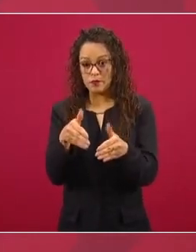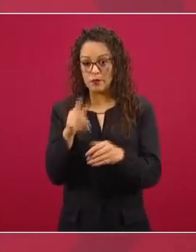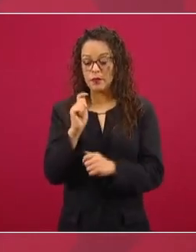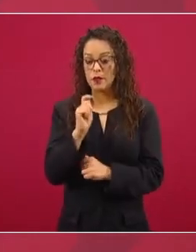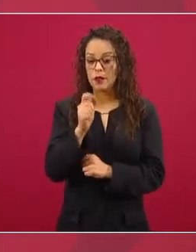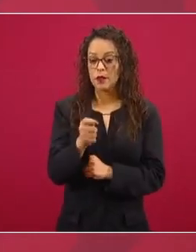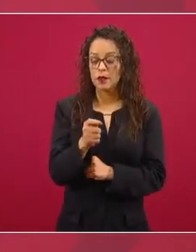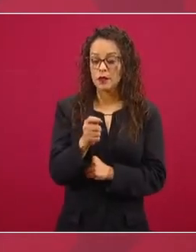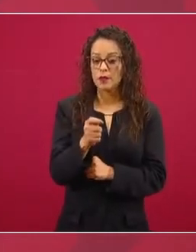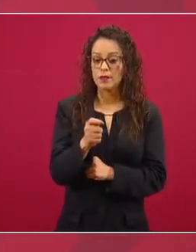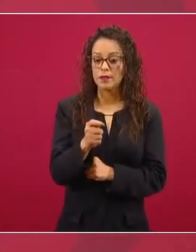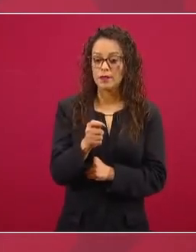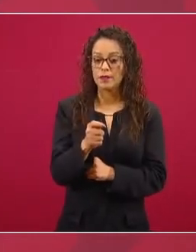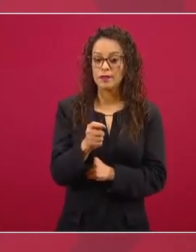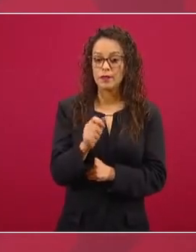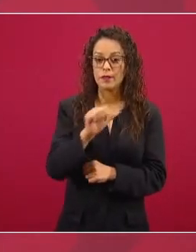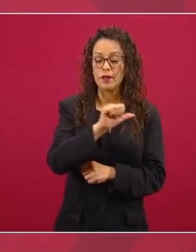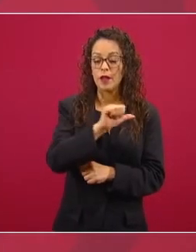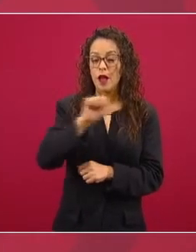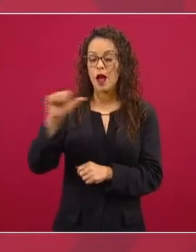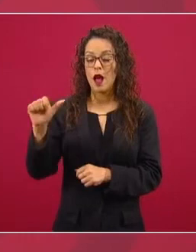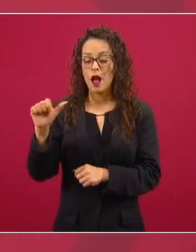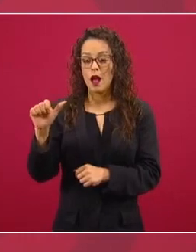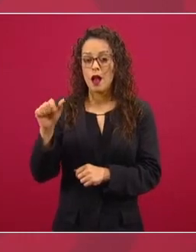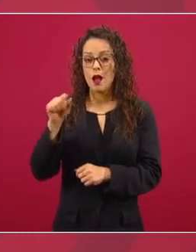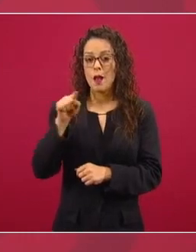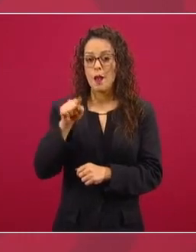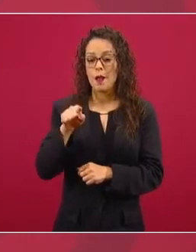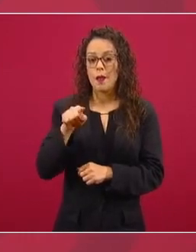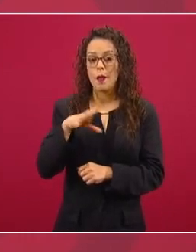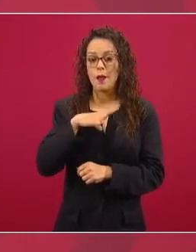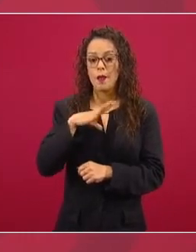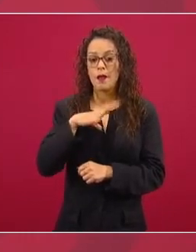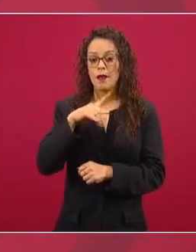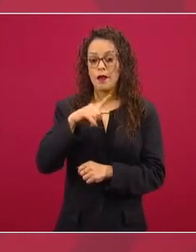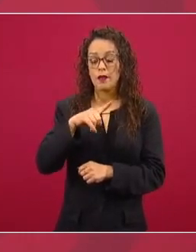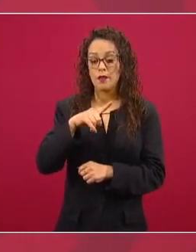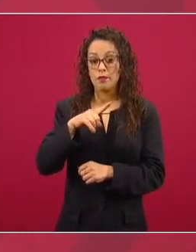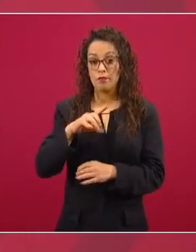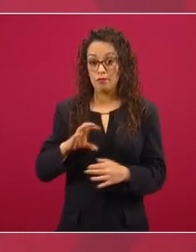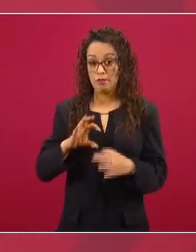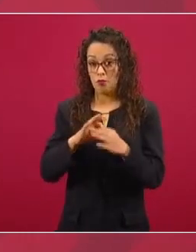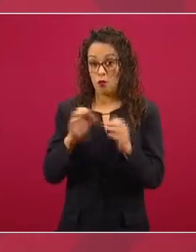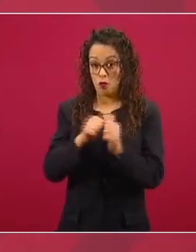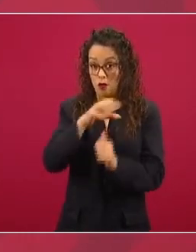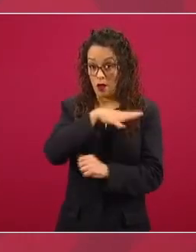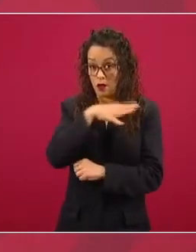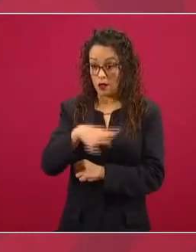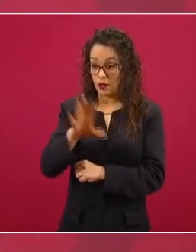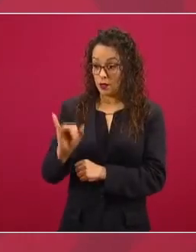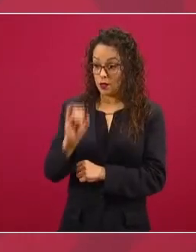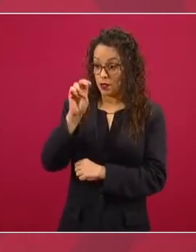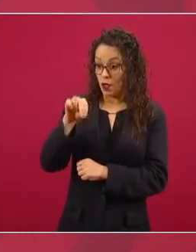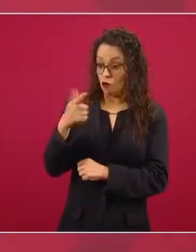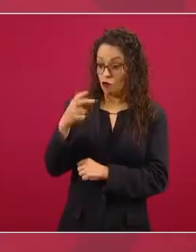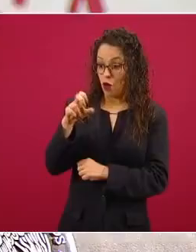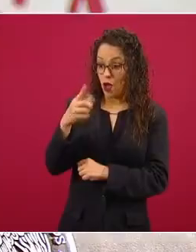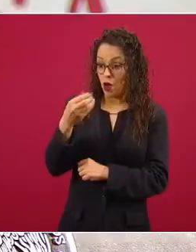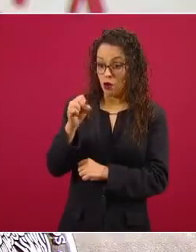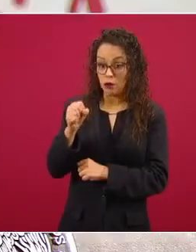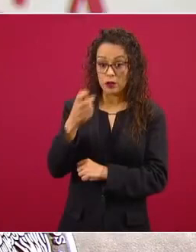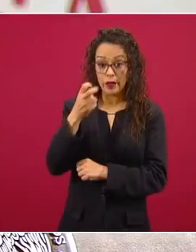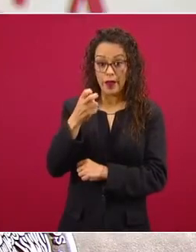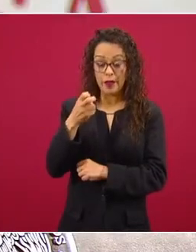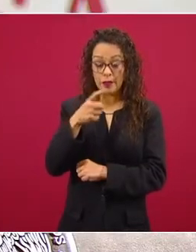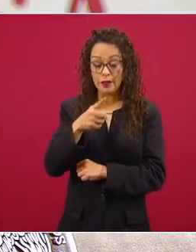vinculación del general Cienfuegos con este grupo, no